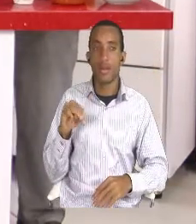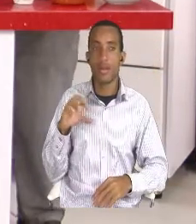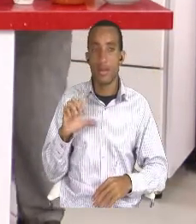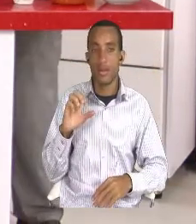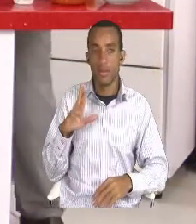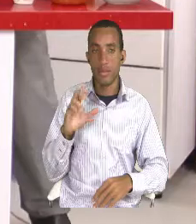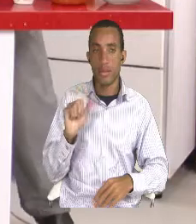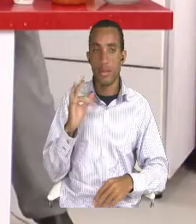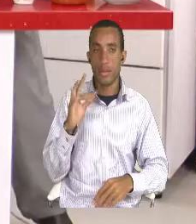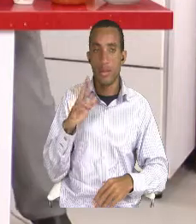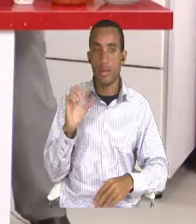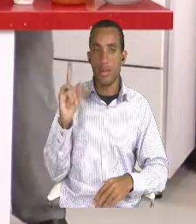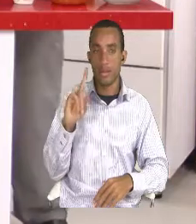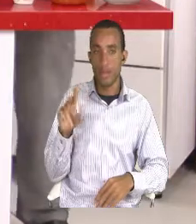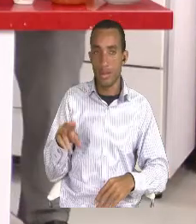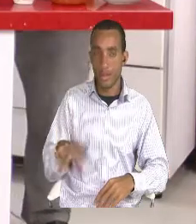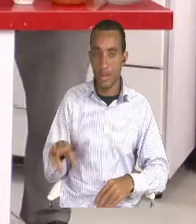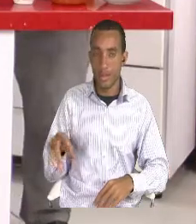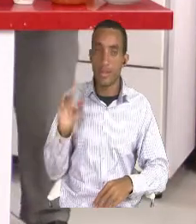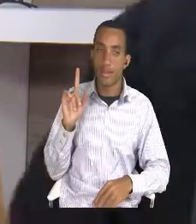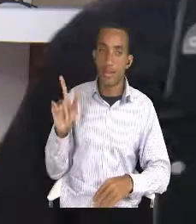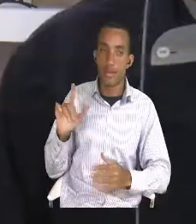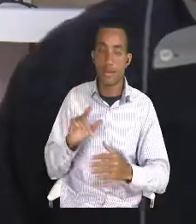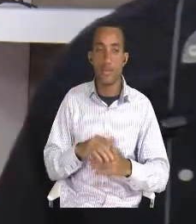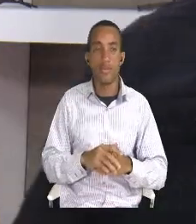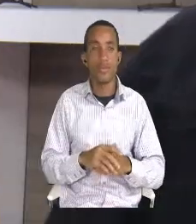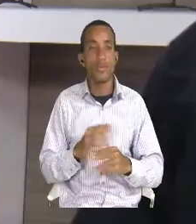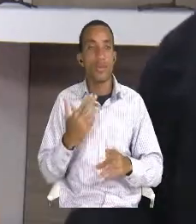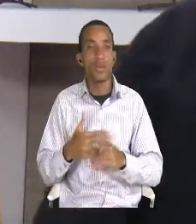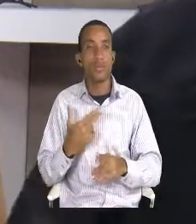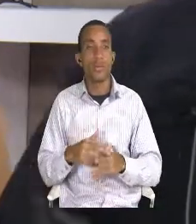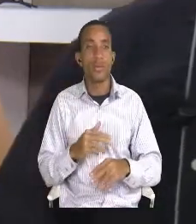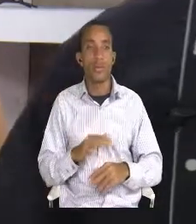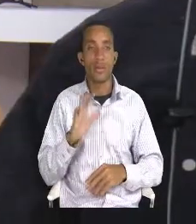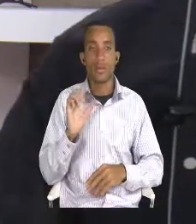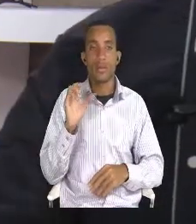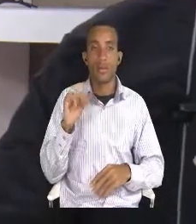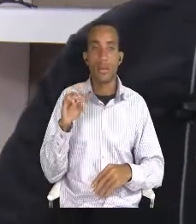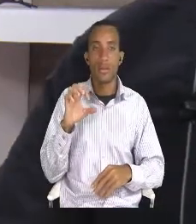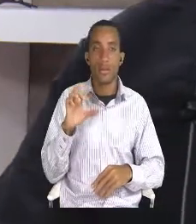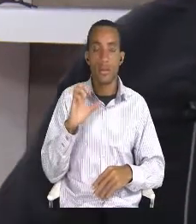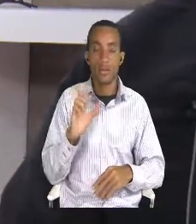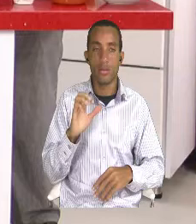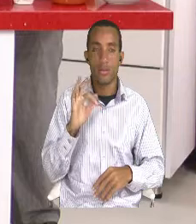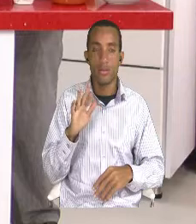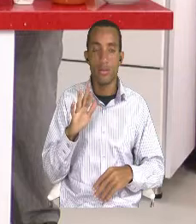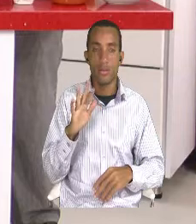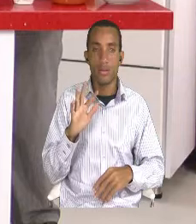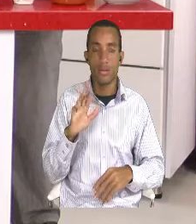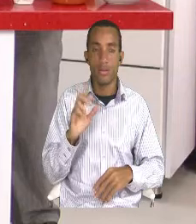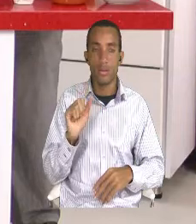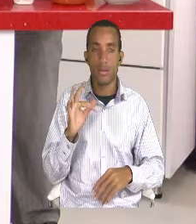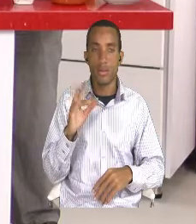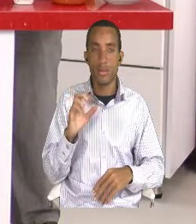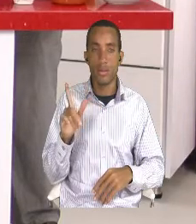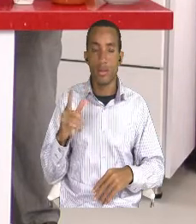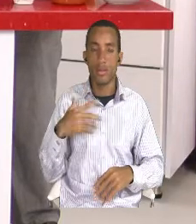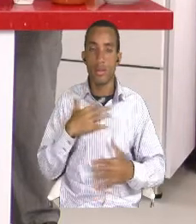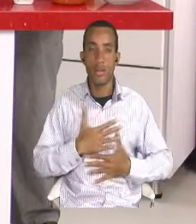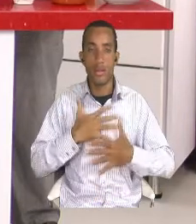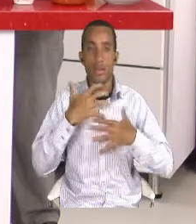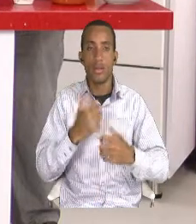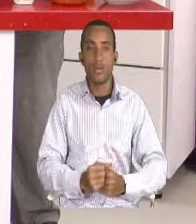Dios te bendiga, Emperatriz. ¿Qué más, Sergio? Buen día. Bueno, Emperatriz Díaz, ella es la propietaria de Distribuidora